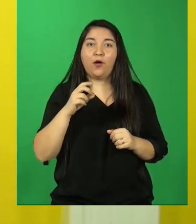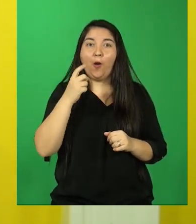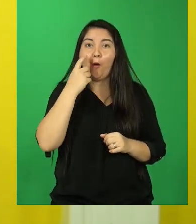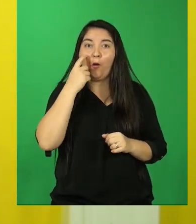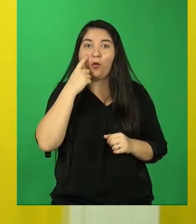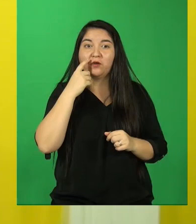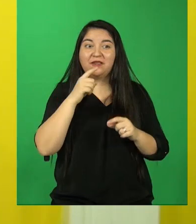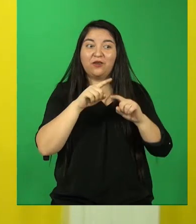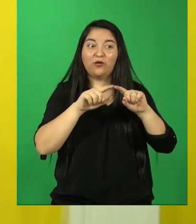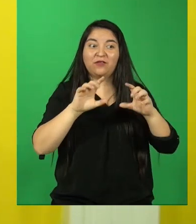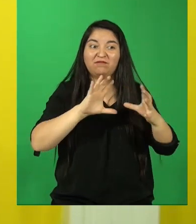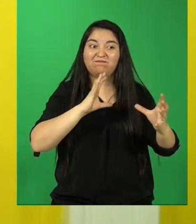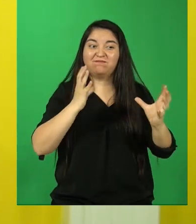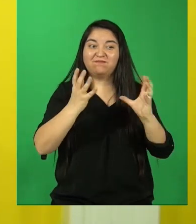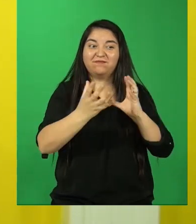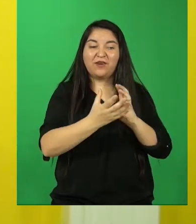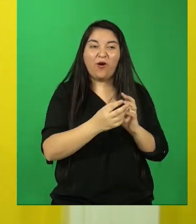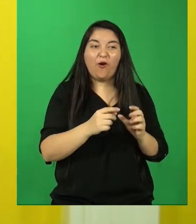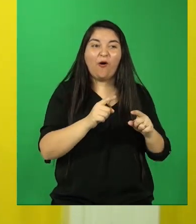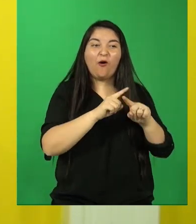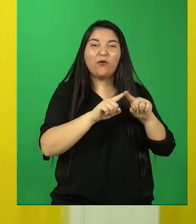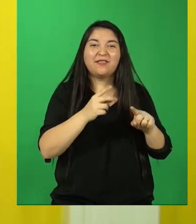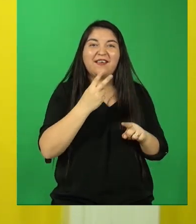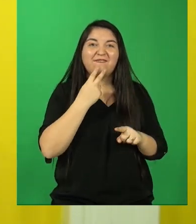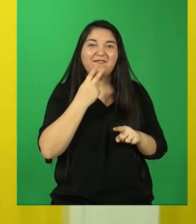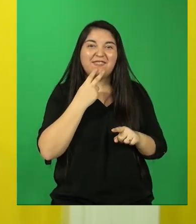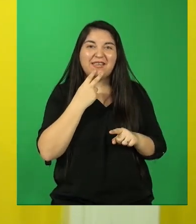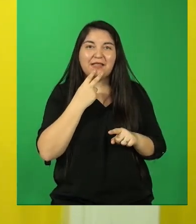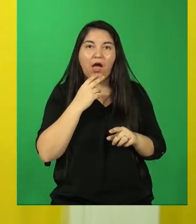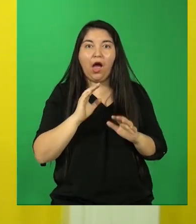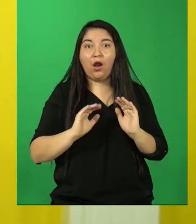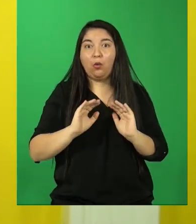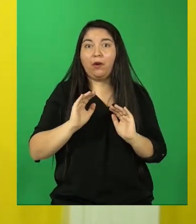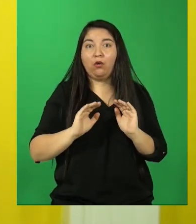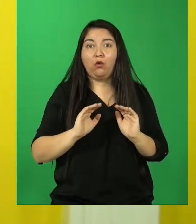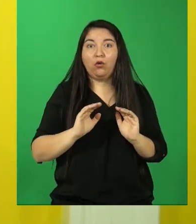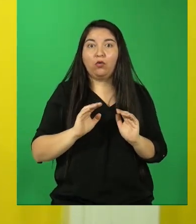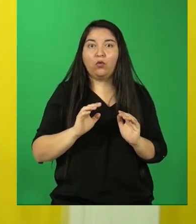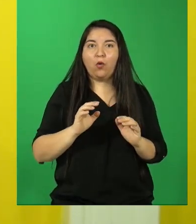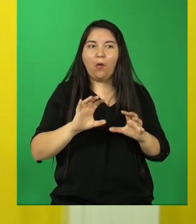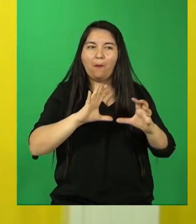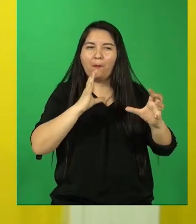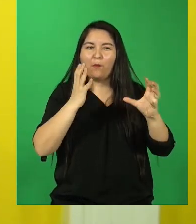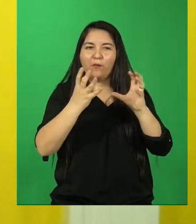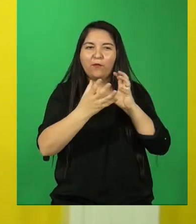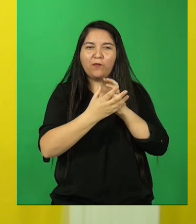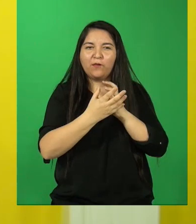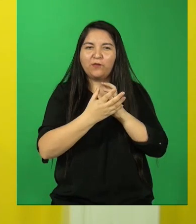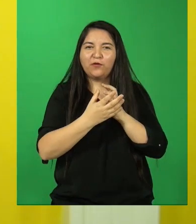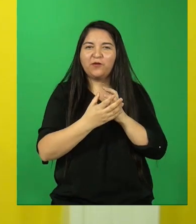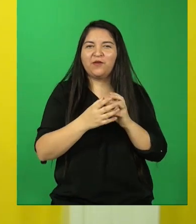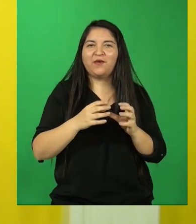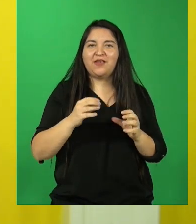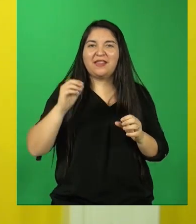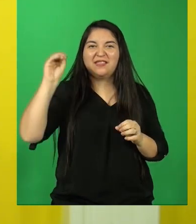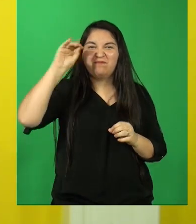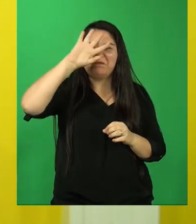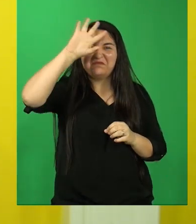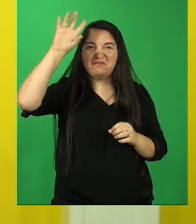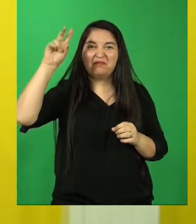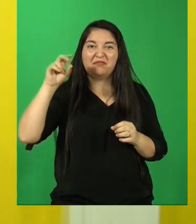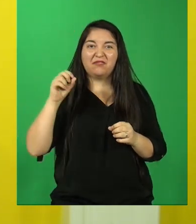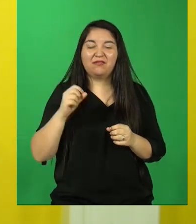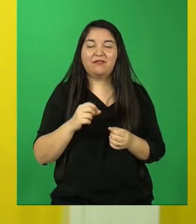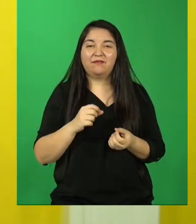otros mundos, conocer mundos fantásticos, como los de los cuentos. Y aquí